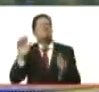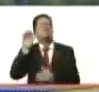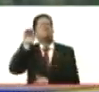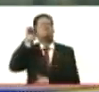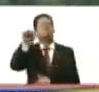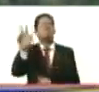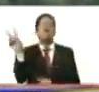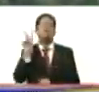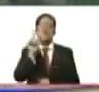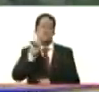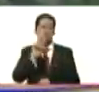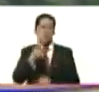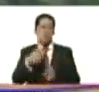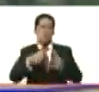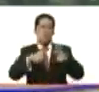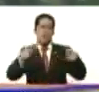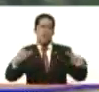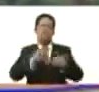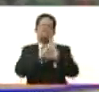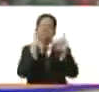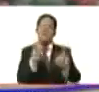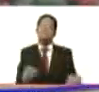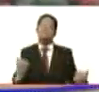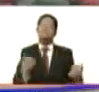Venezuela próspera, feliz